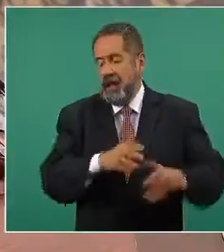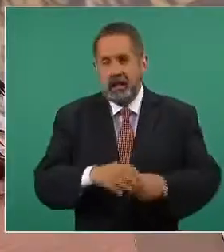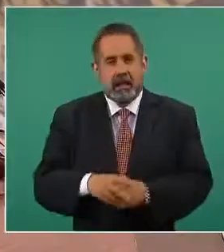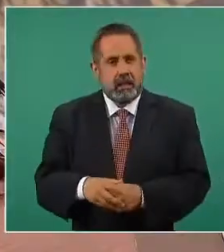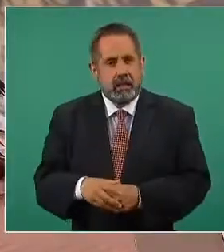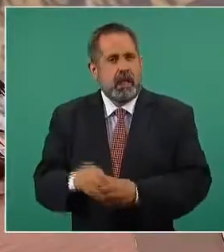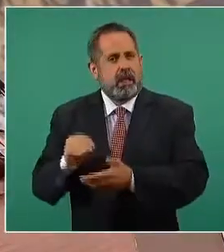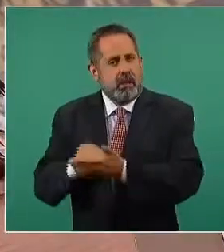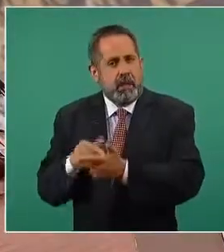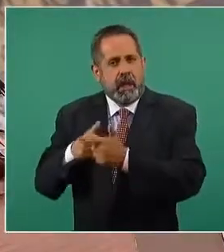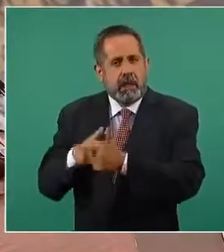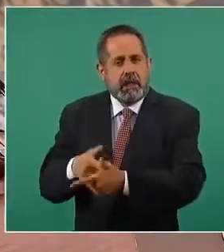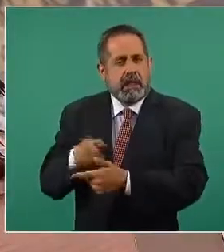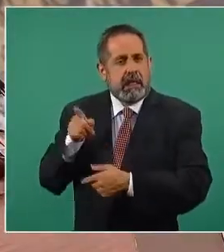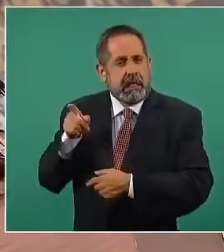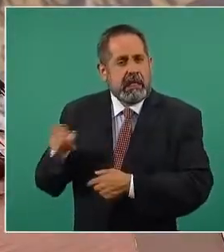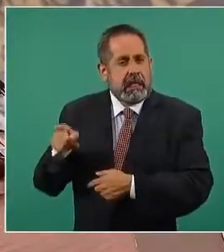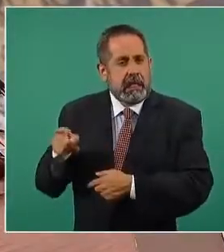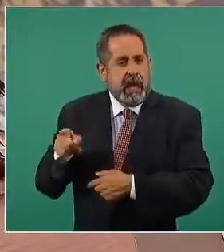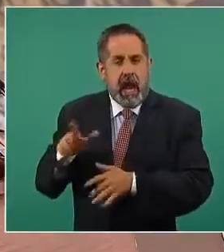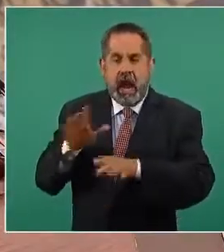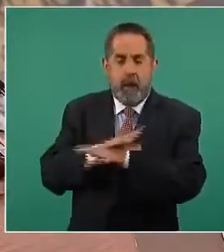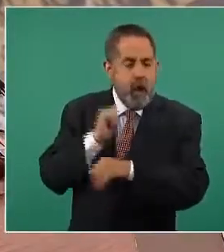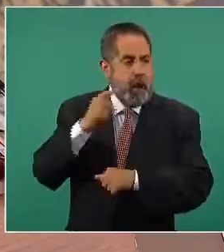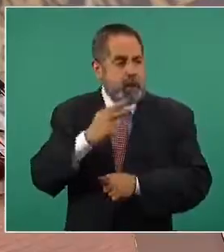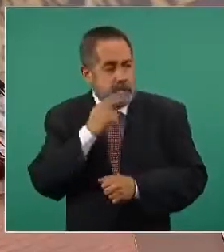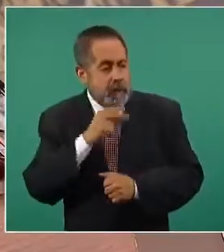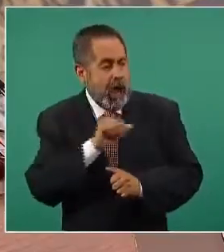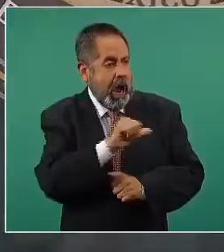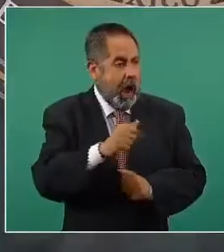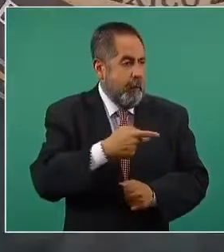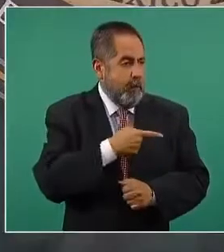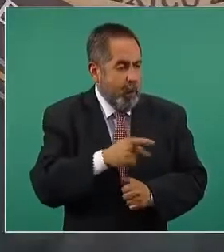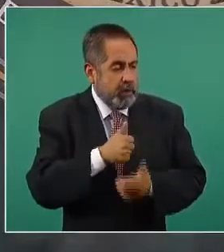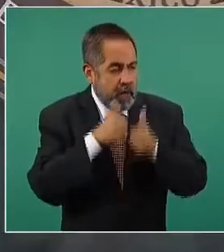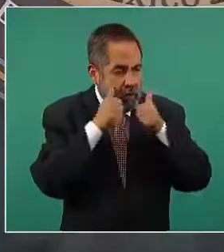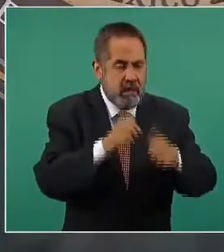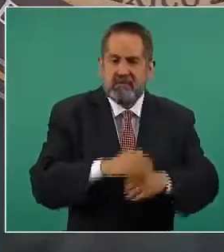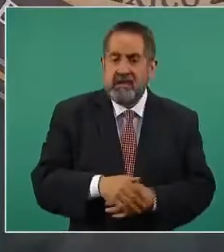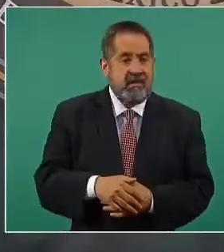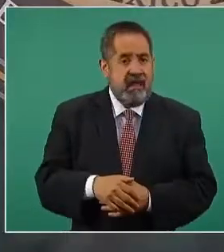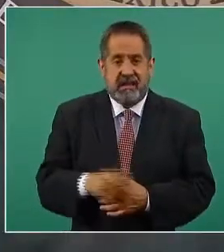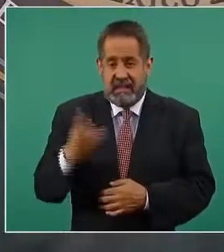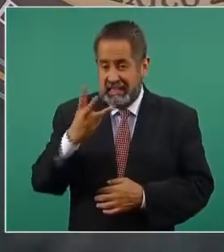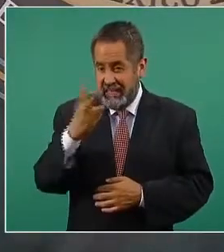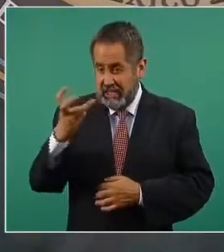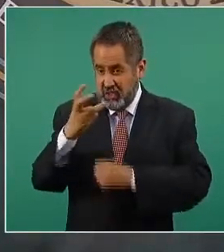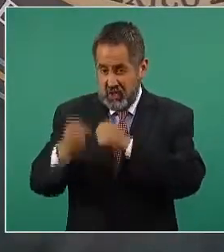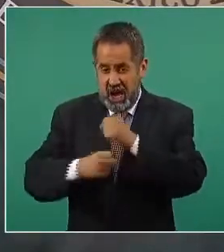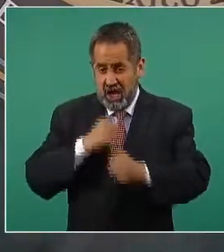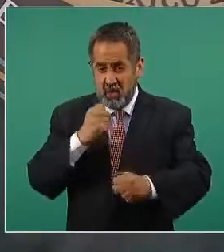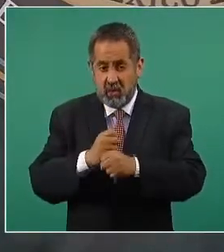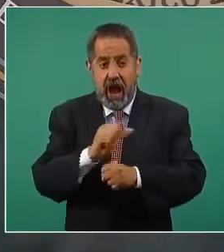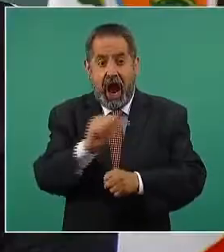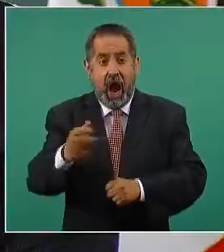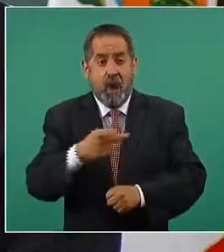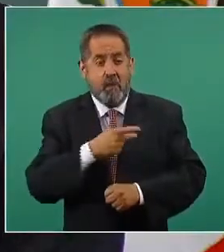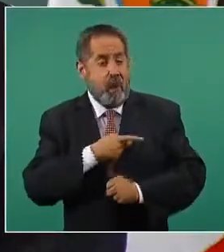no hubo ningún cambio en los 3 siglos de